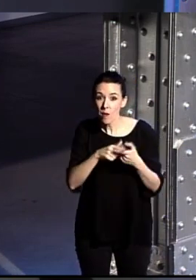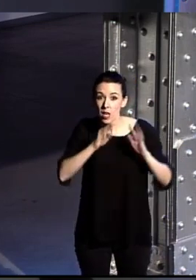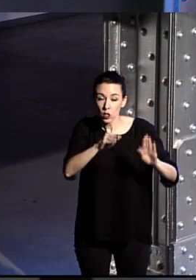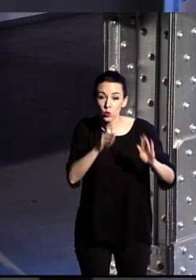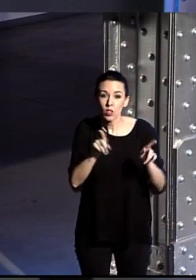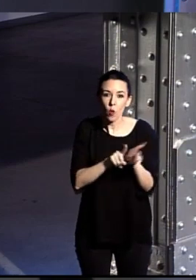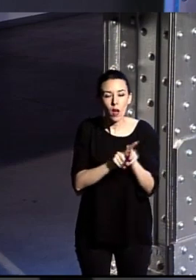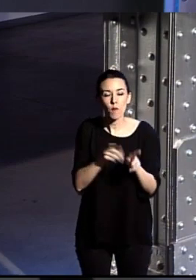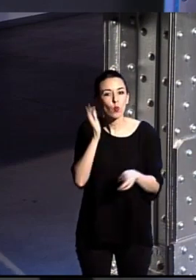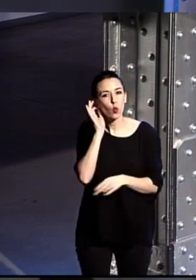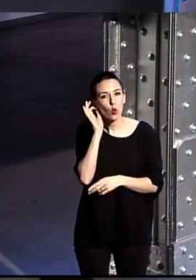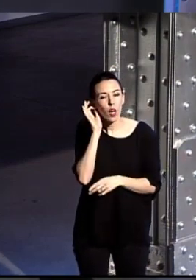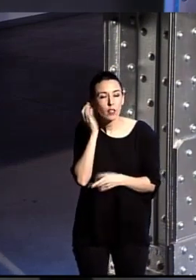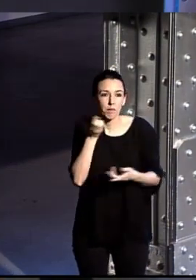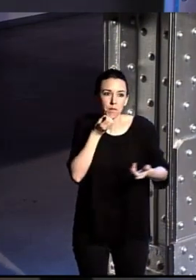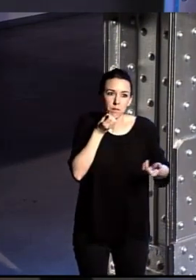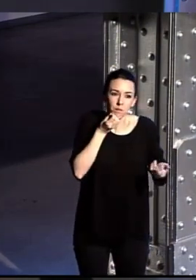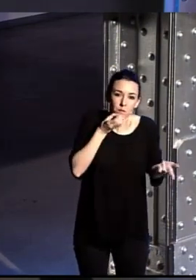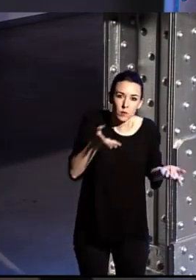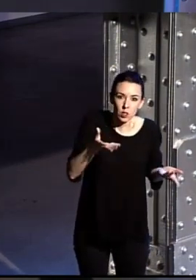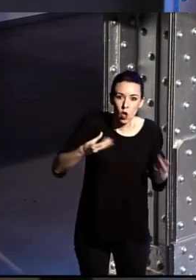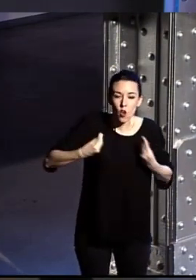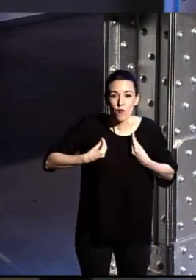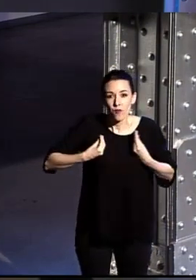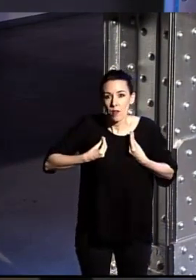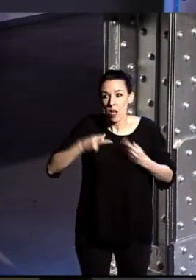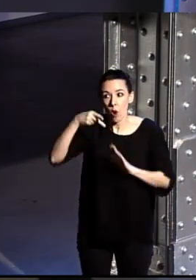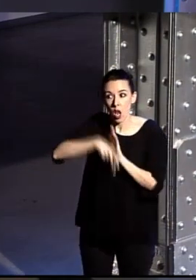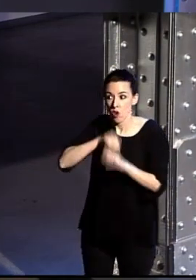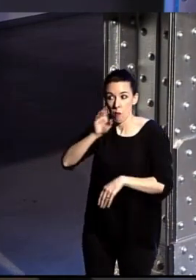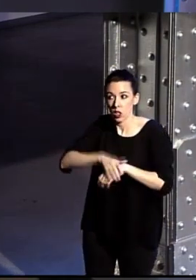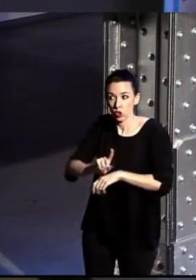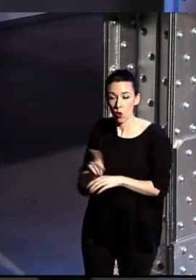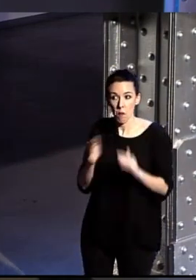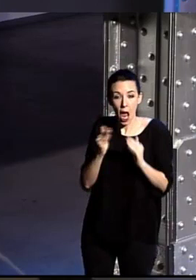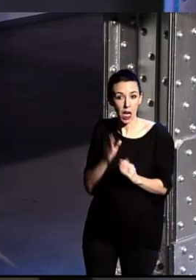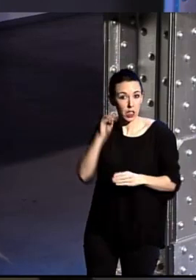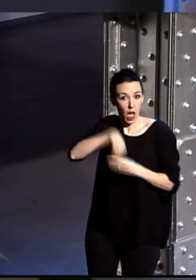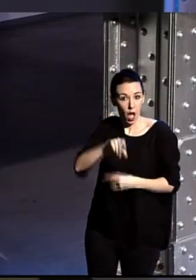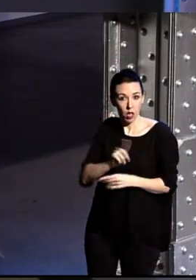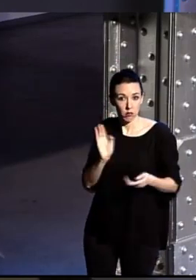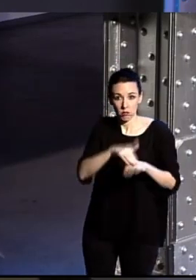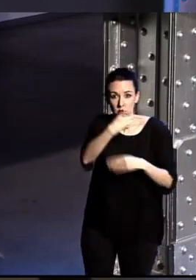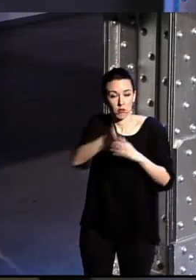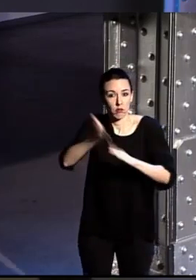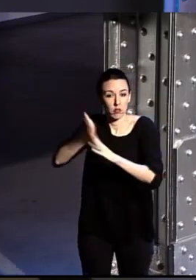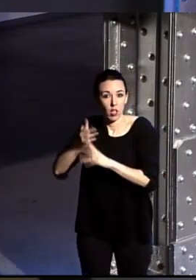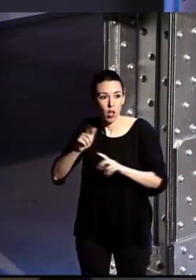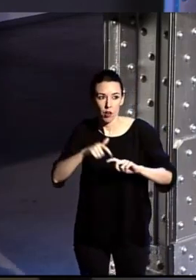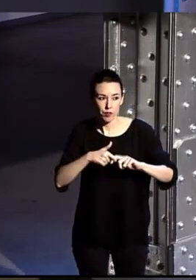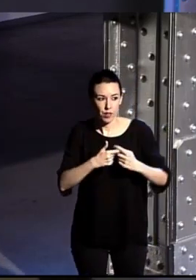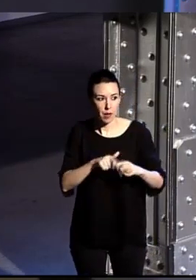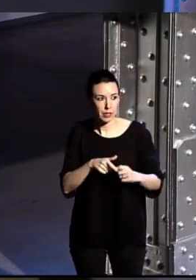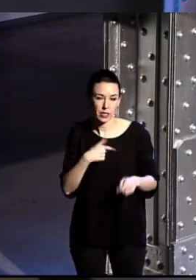era una mujer que no vivía según los preceptos, no era un ángel del hogar precisamente, pues su familia no hizo